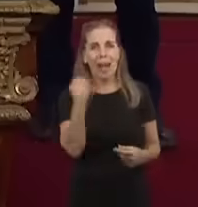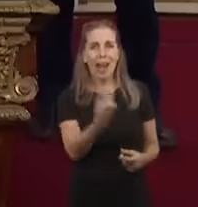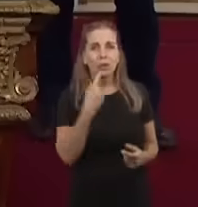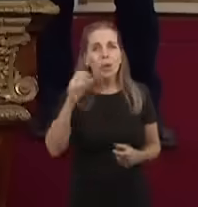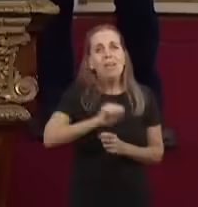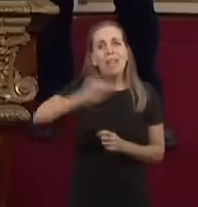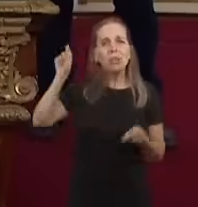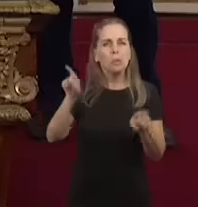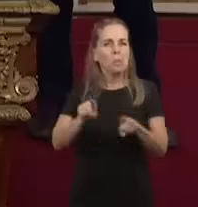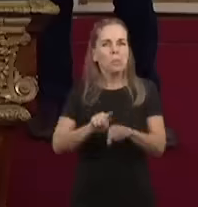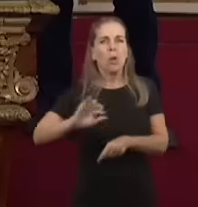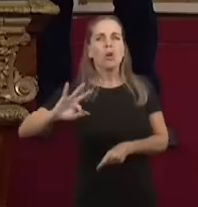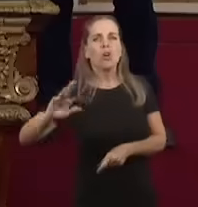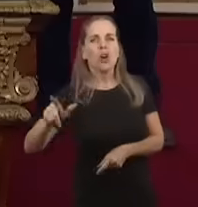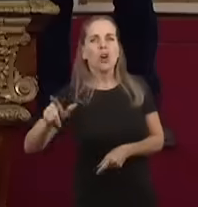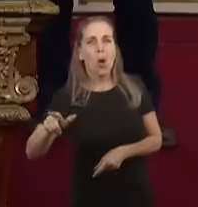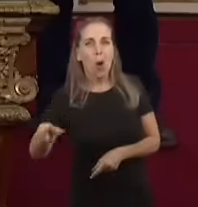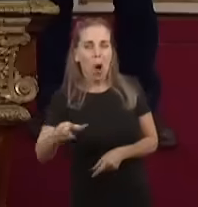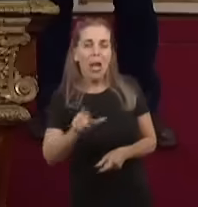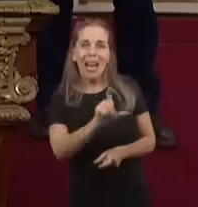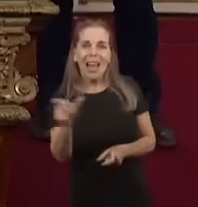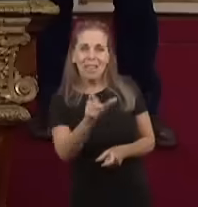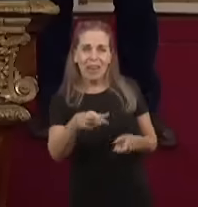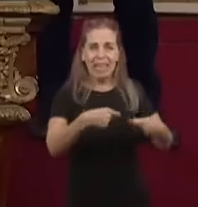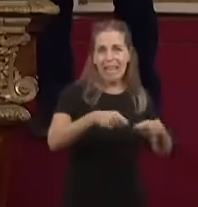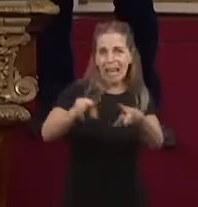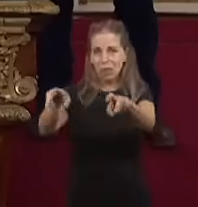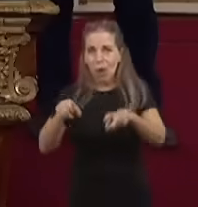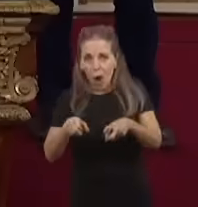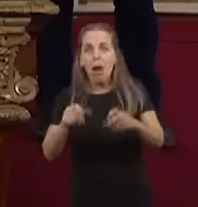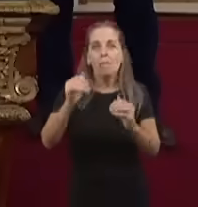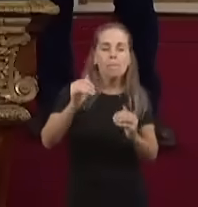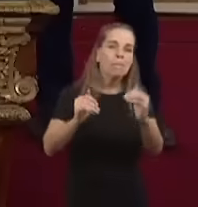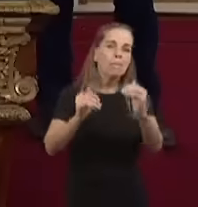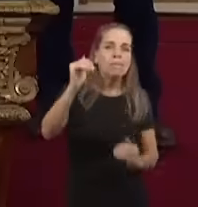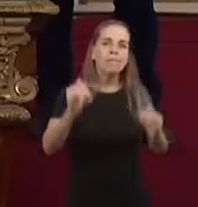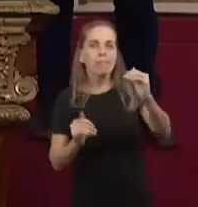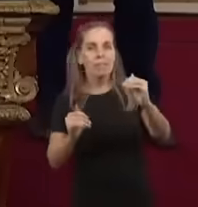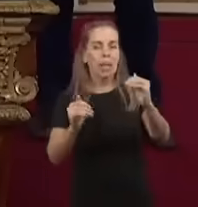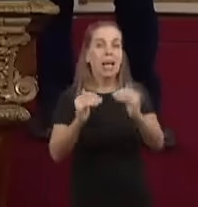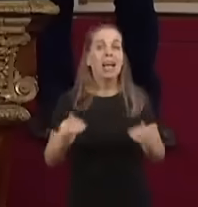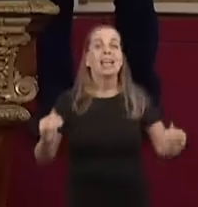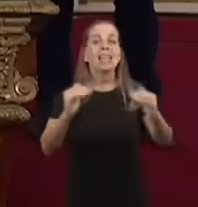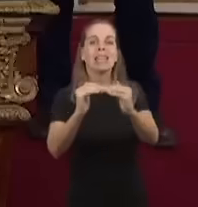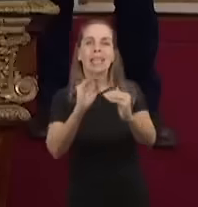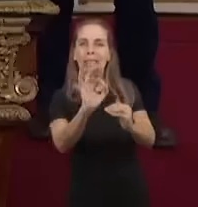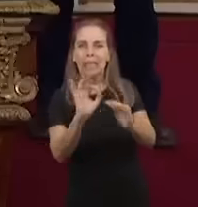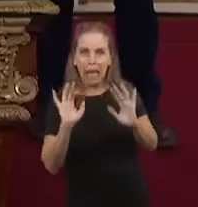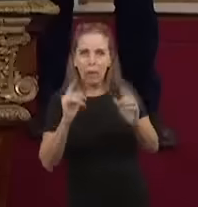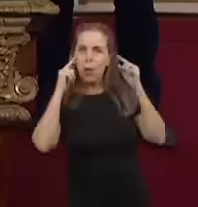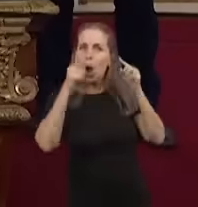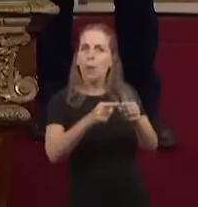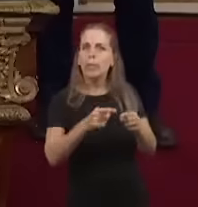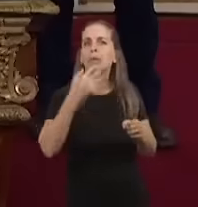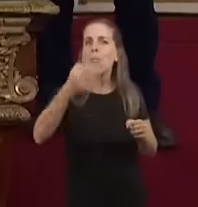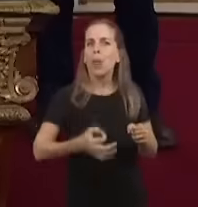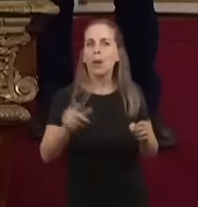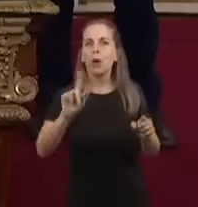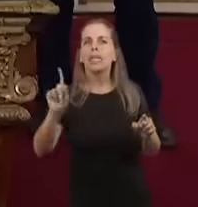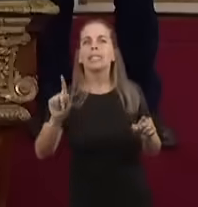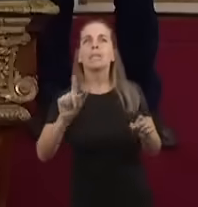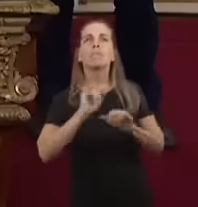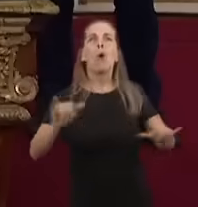robo y el déficit fiscal es la causa de la inflación por lo tanto el déficit cero no es solo una Consigna de marketing para este gobierno